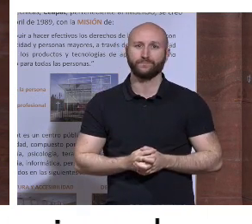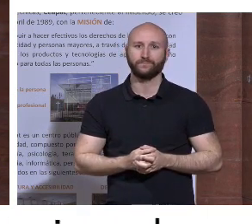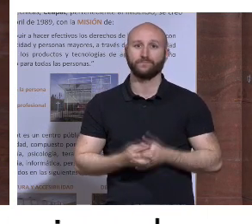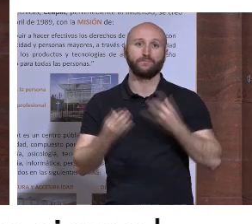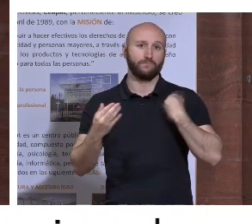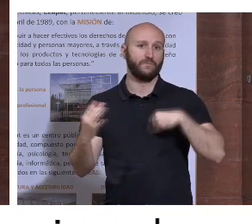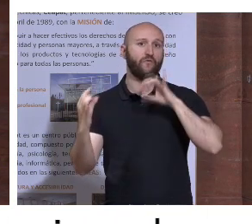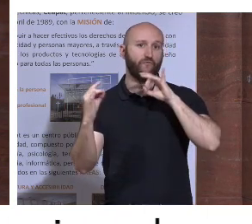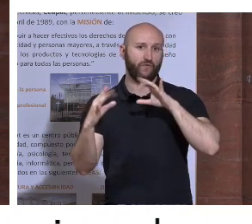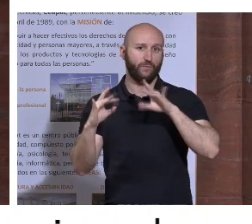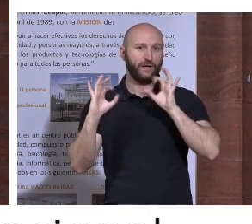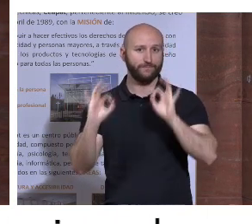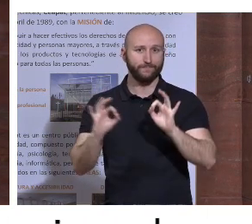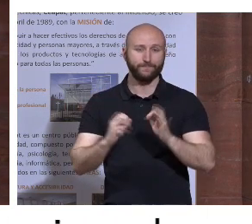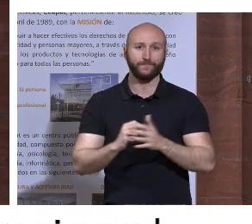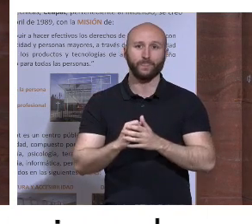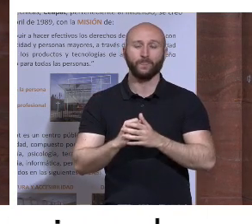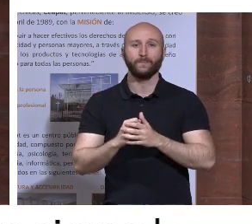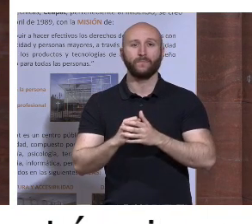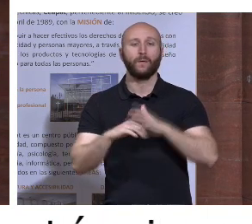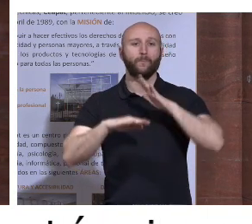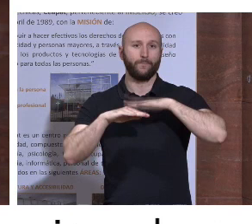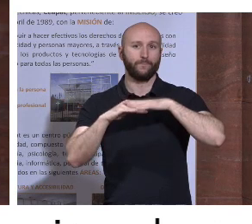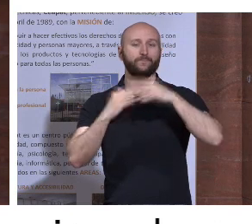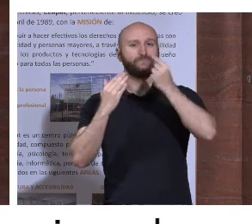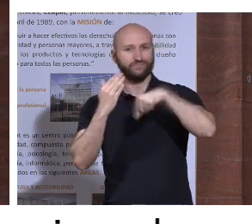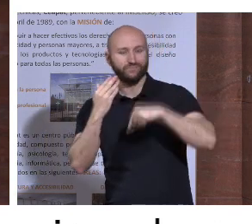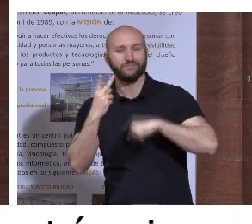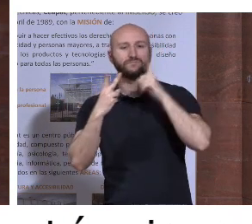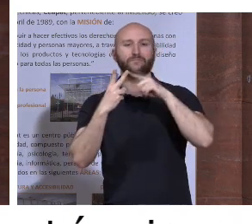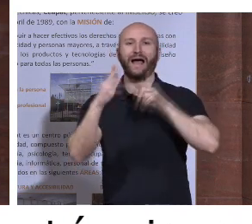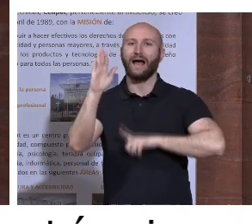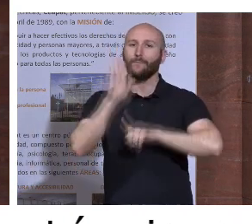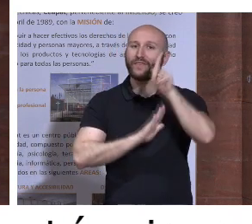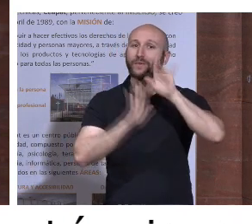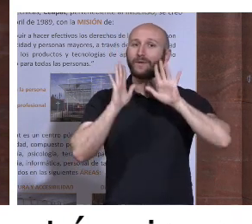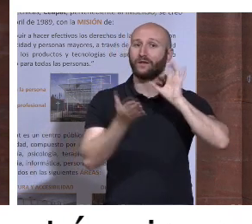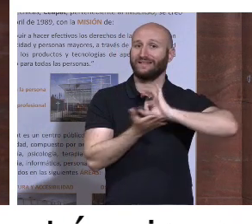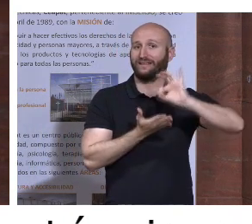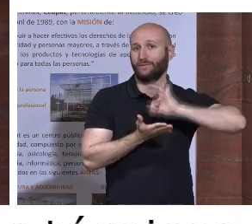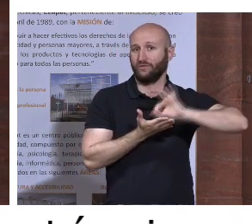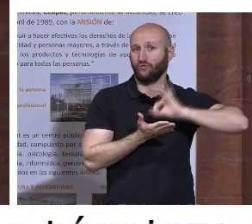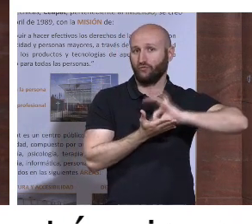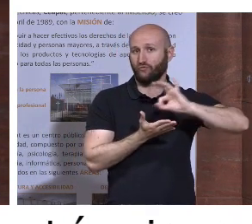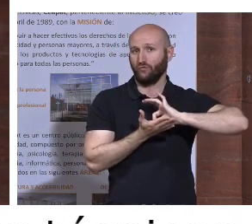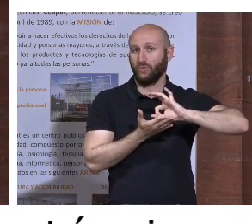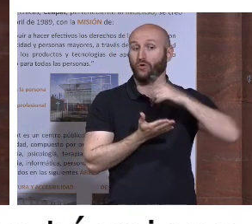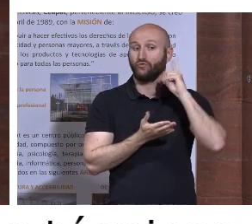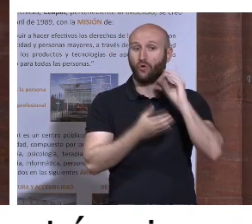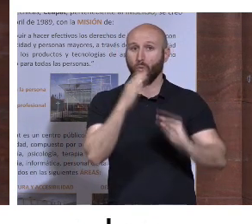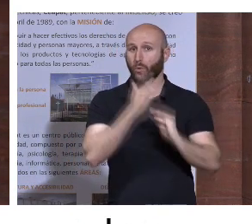feedback en los test, en los avances, pero también de los servicios, no solo de los